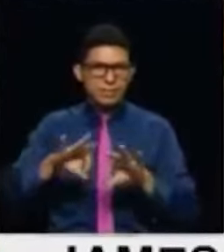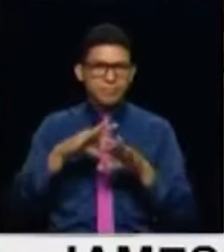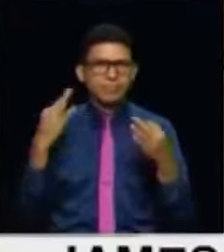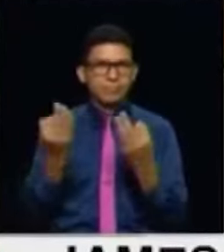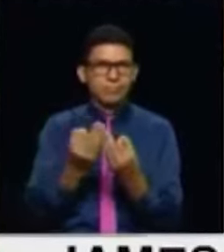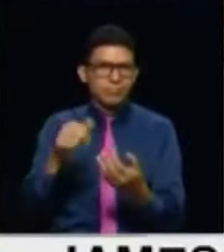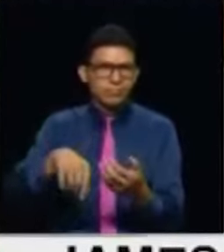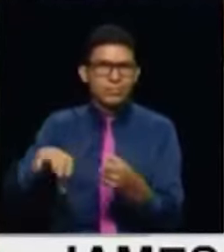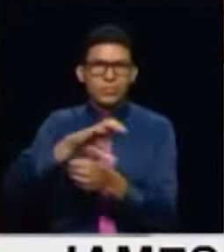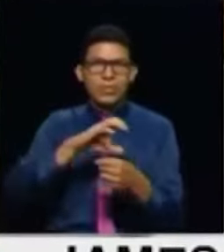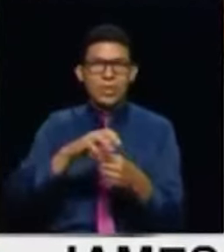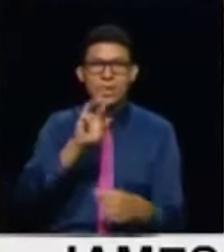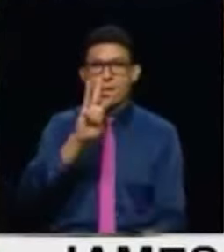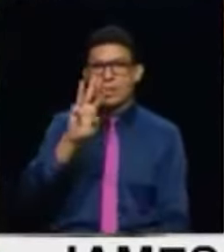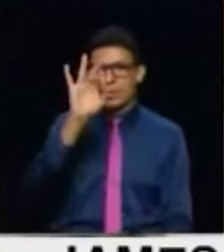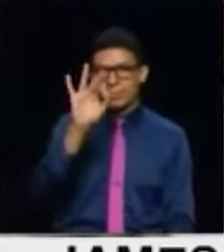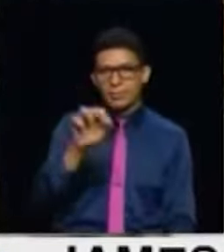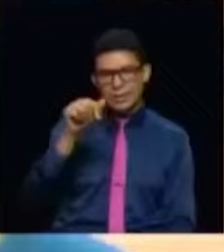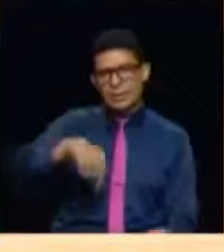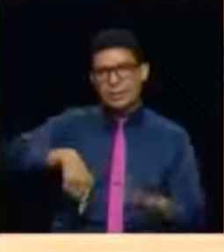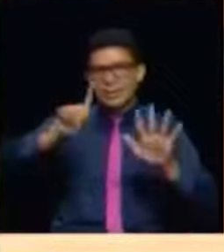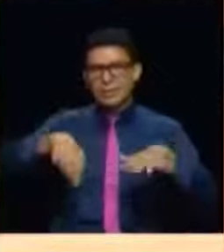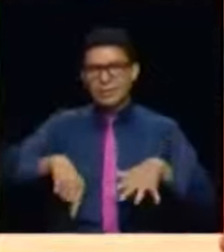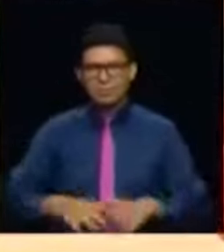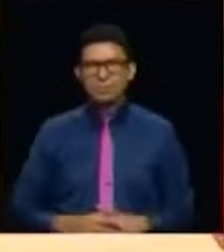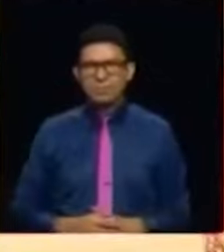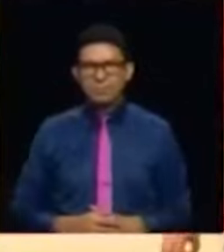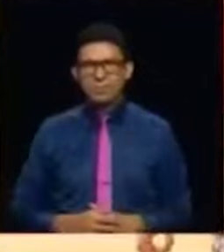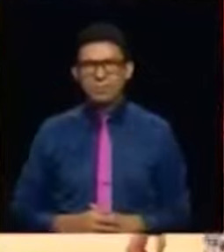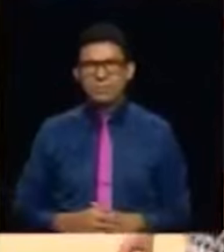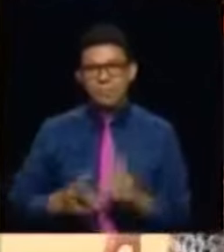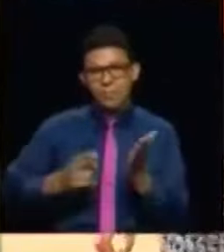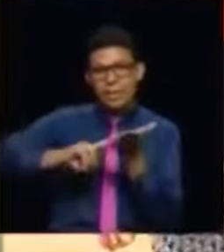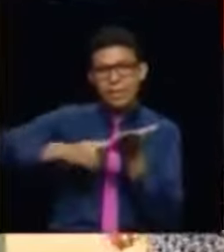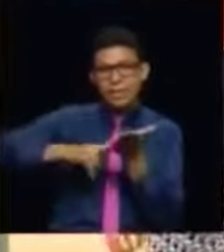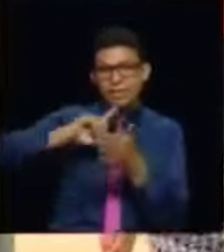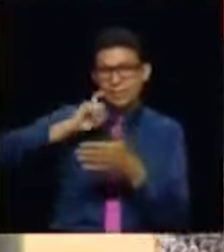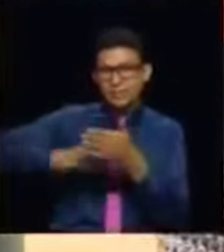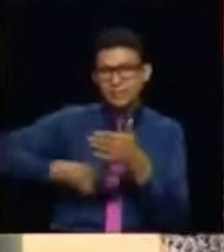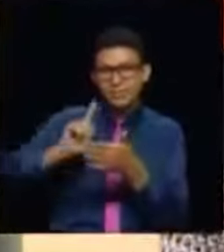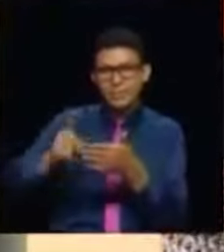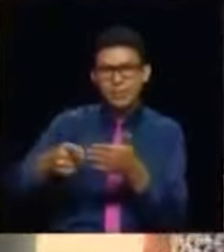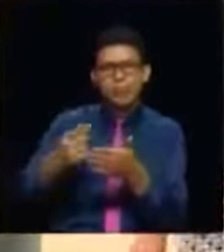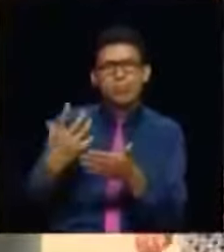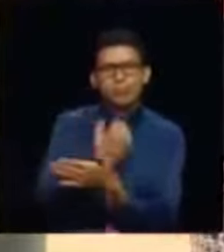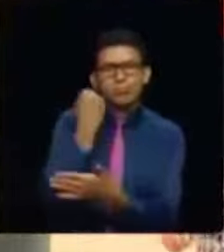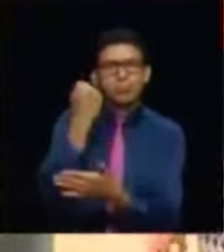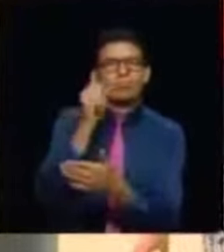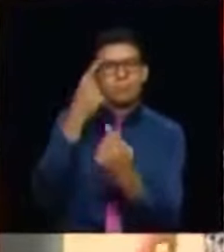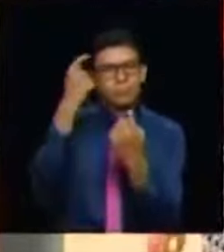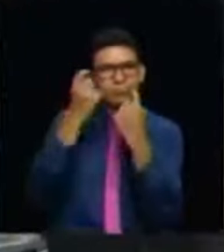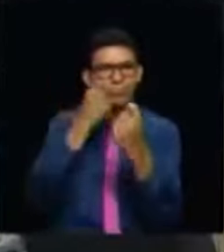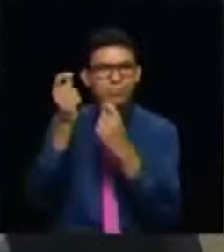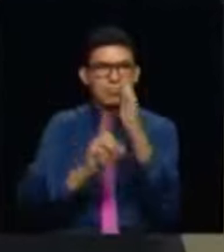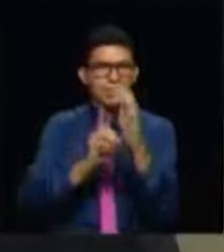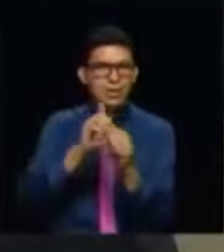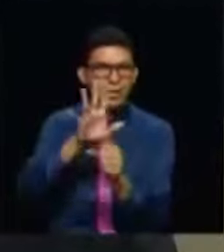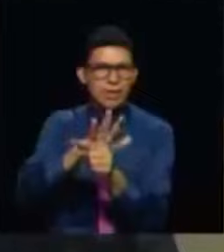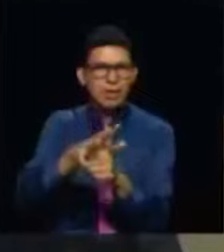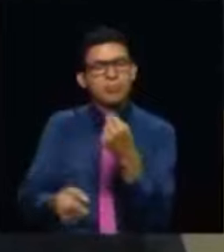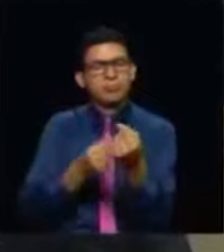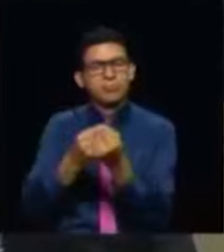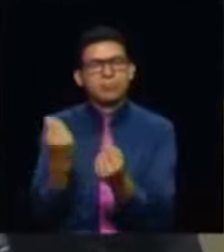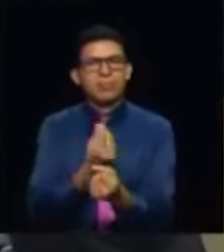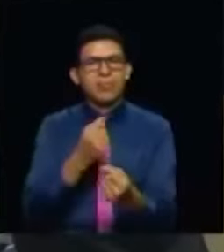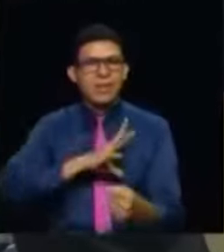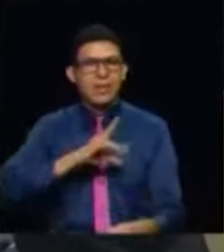aumentado un 23%. Este semestre. Esta estampilla será fundamental para el desarrollo de esta estrategia distrital que ahora tiene el respaldo del